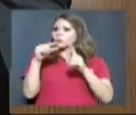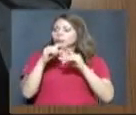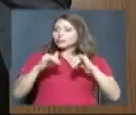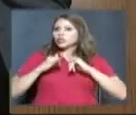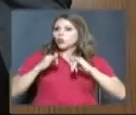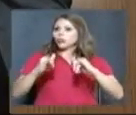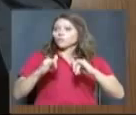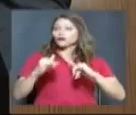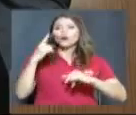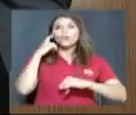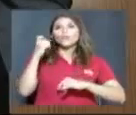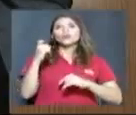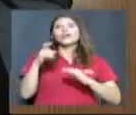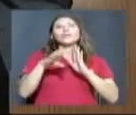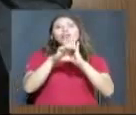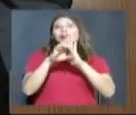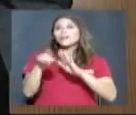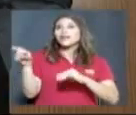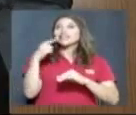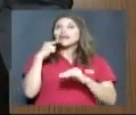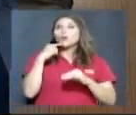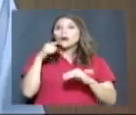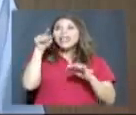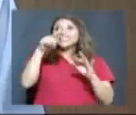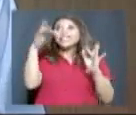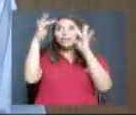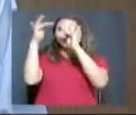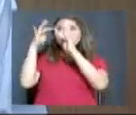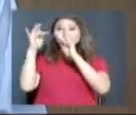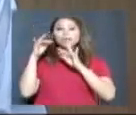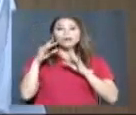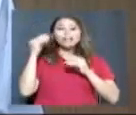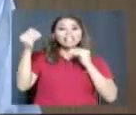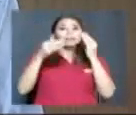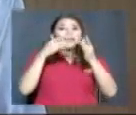espectro radioeléctrico es como el agua. Exacto. O sea, entonces, ¿cómo qué es?